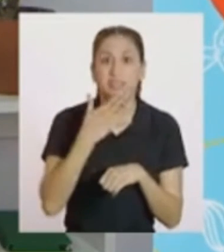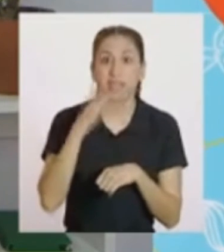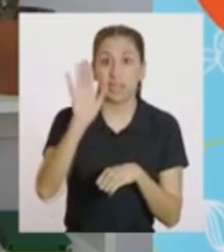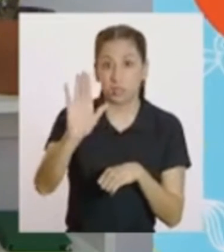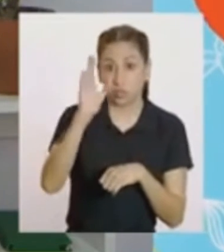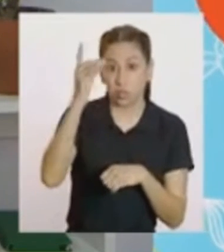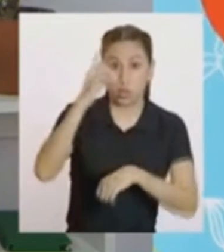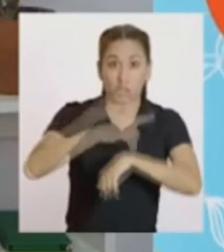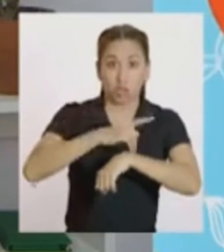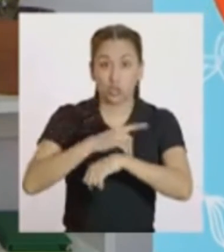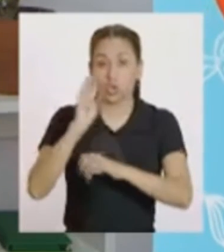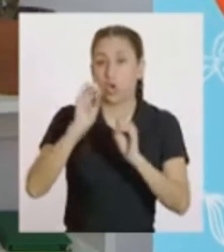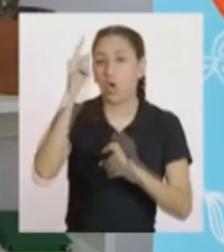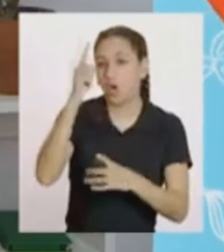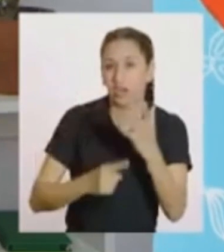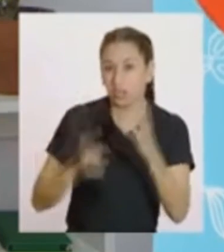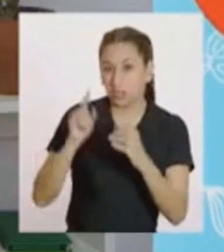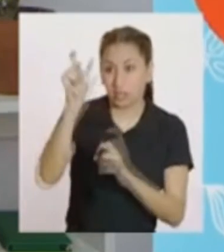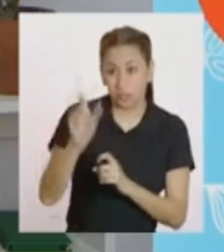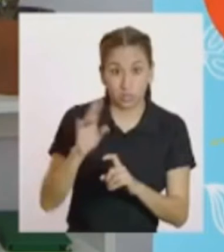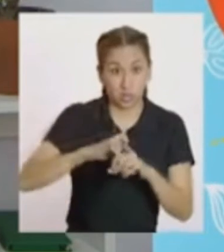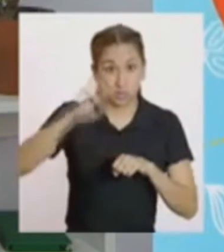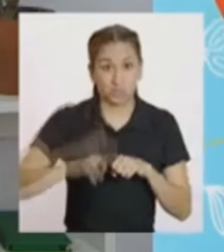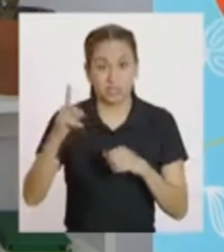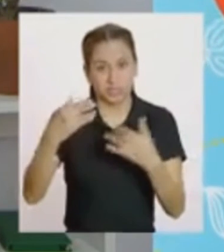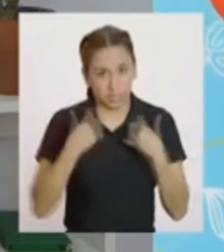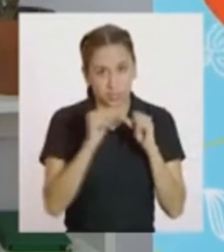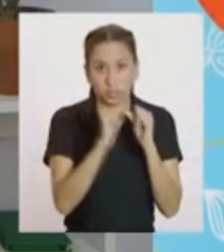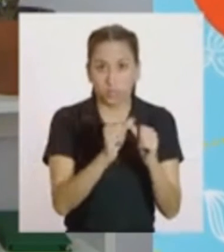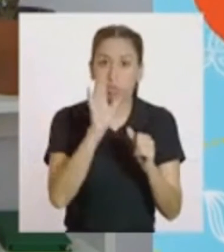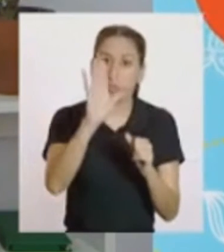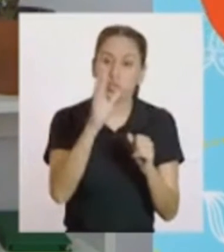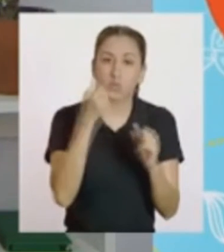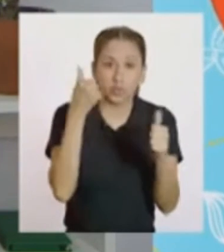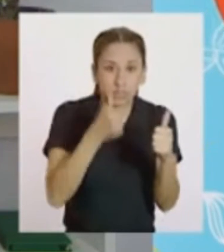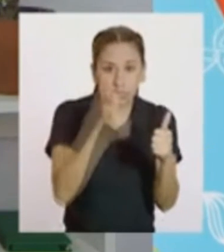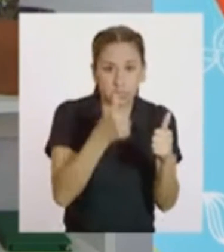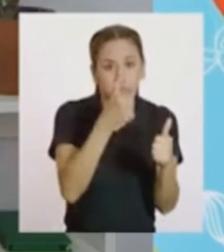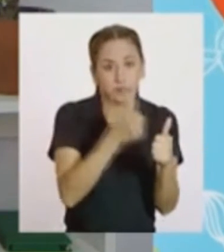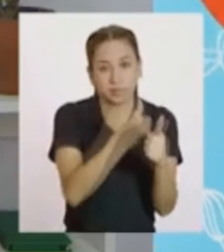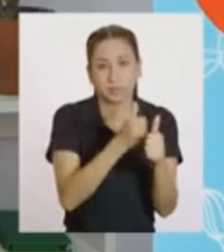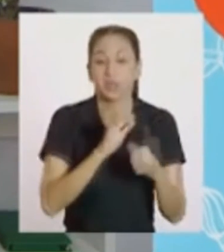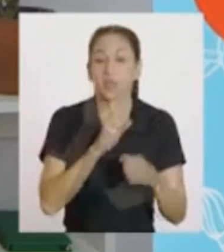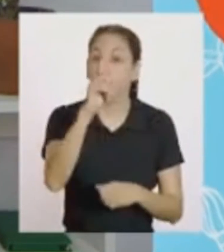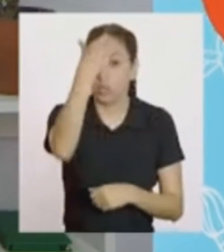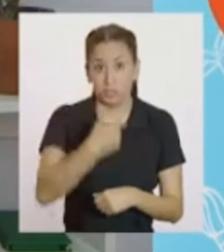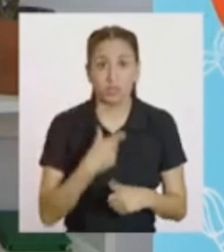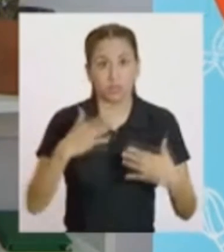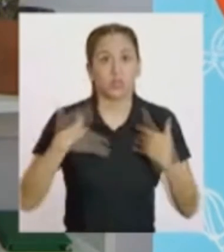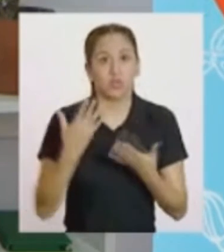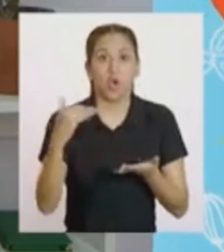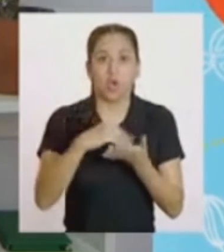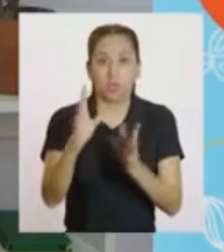qué médico o qué especialista o qué especialidad debe continuar con tu rehabilitación. Una persona se